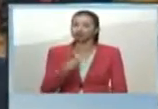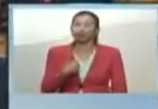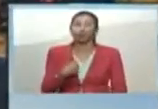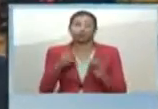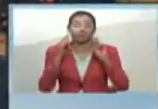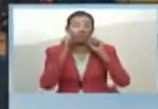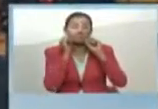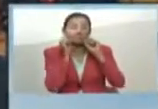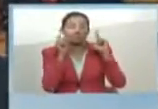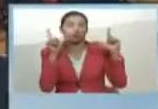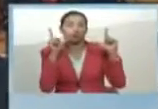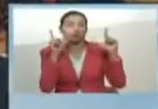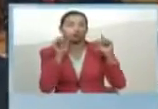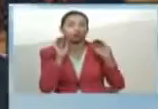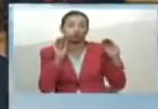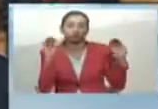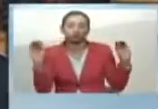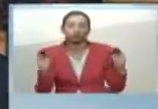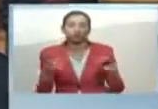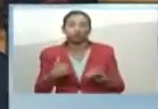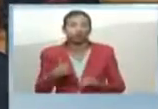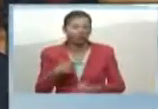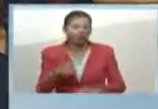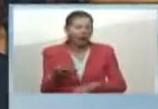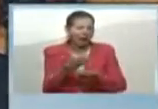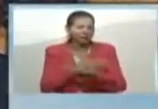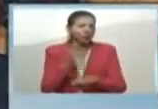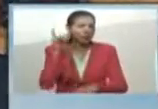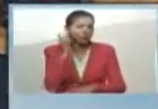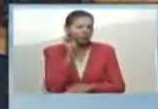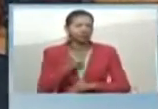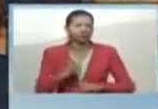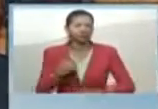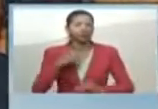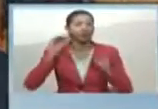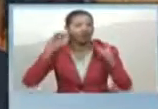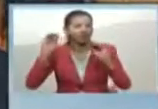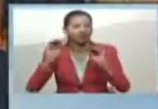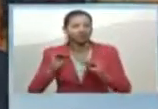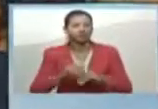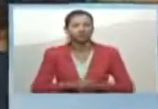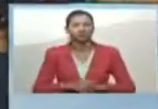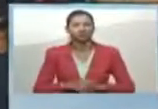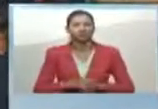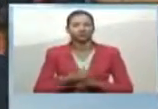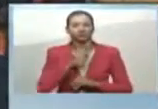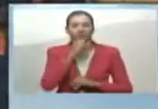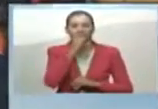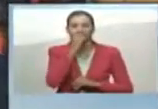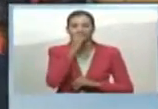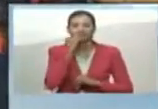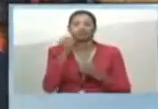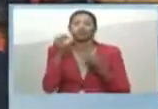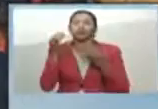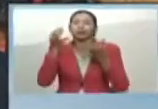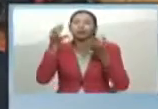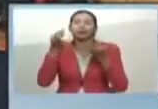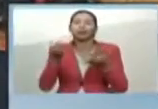usted la habrá escuchado, ha sido mi alerta, han creído el momento